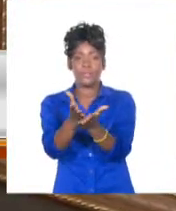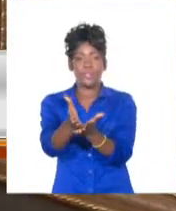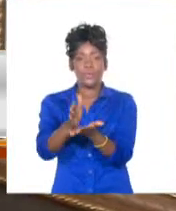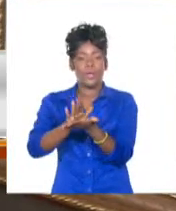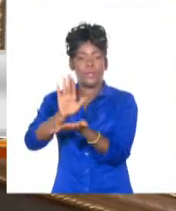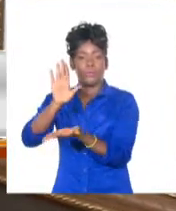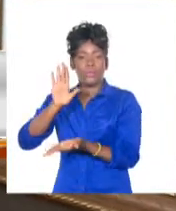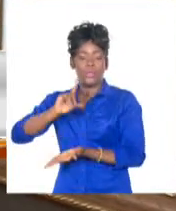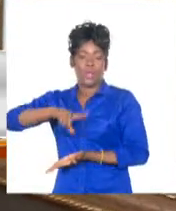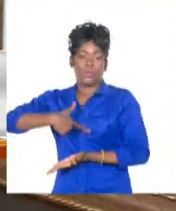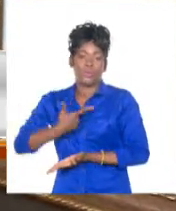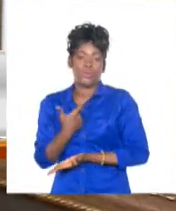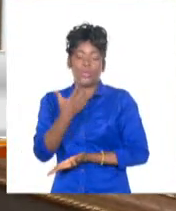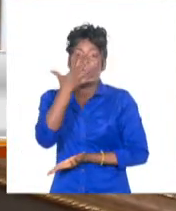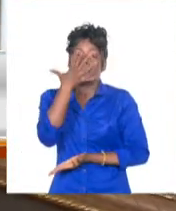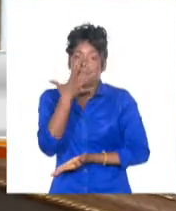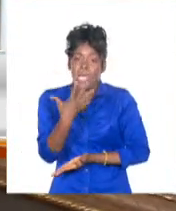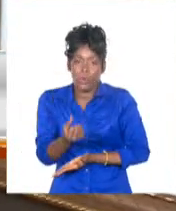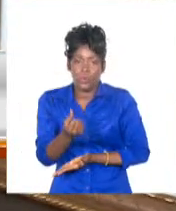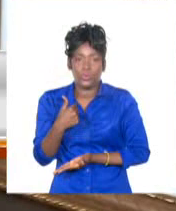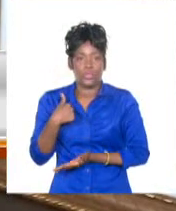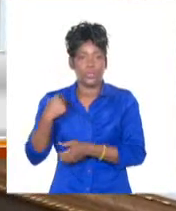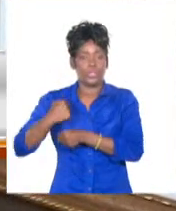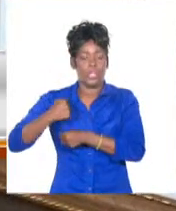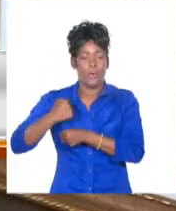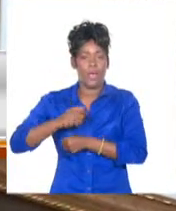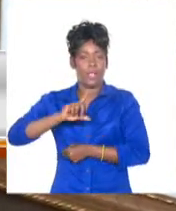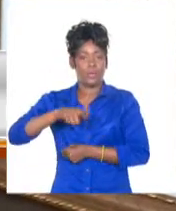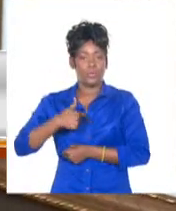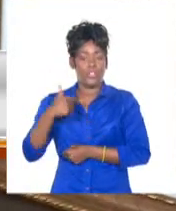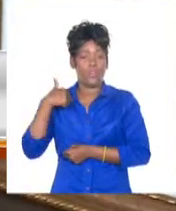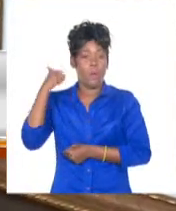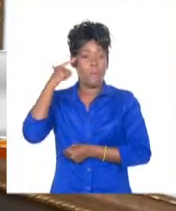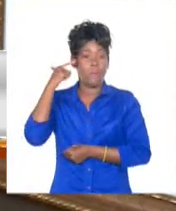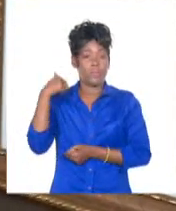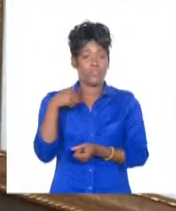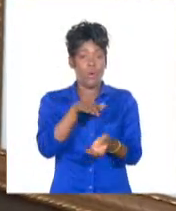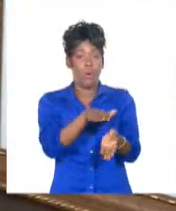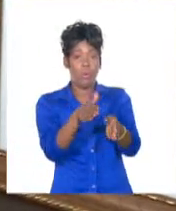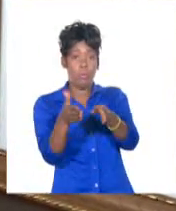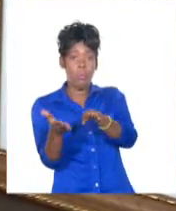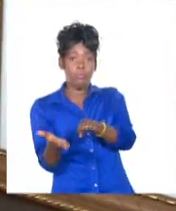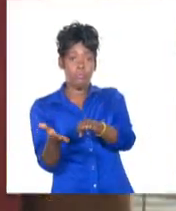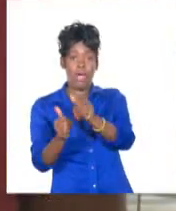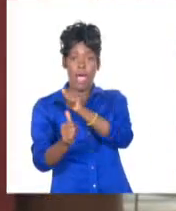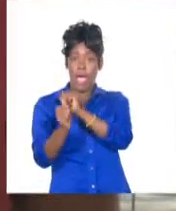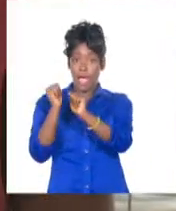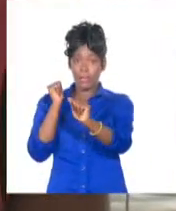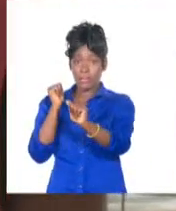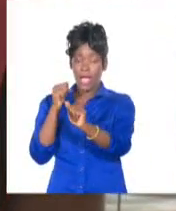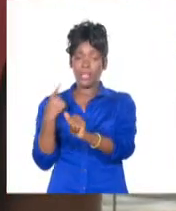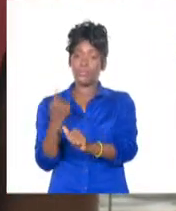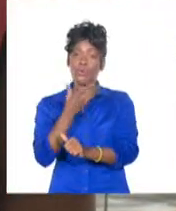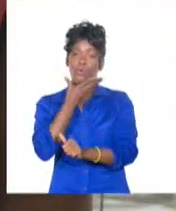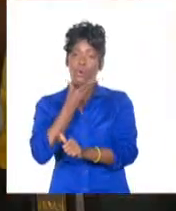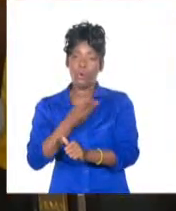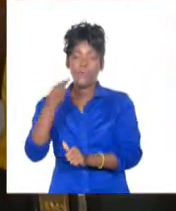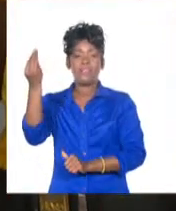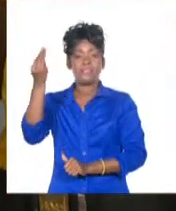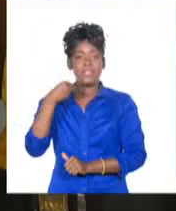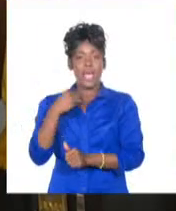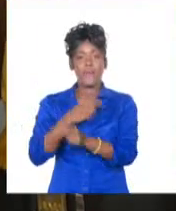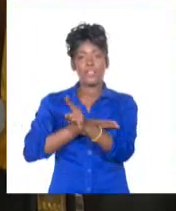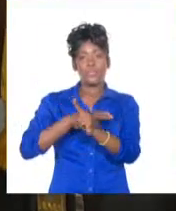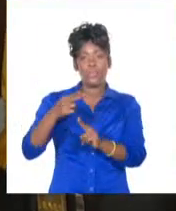cubana, y creo que después de fallecido pienso que he trabajado para que mi legado le sirva a la cultura cubana. El encuentro culminó